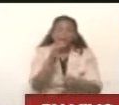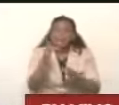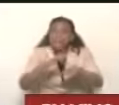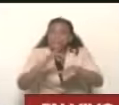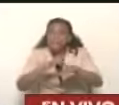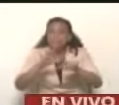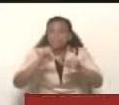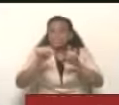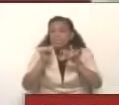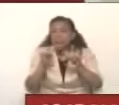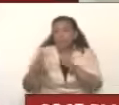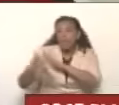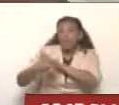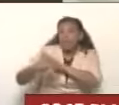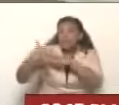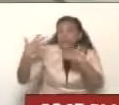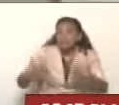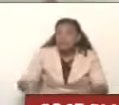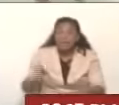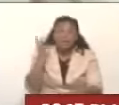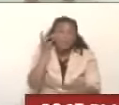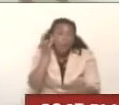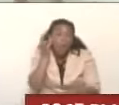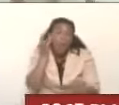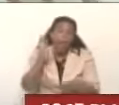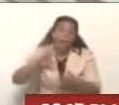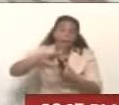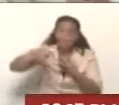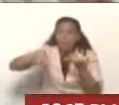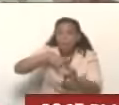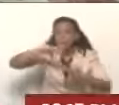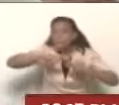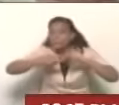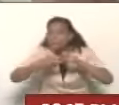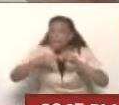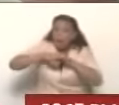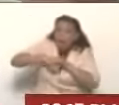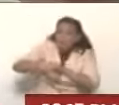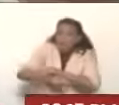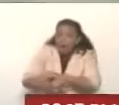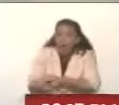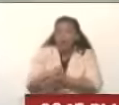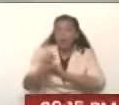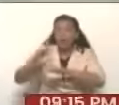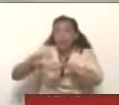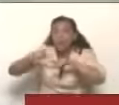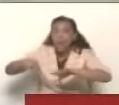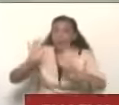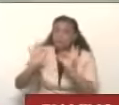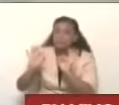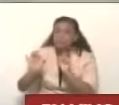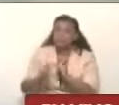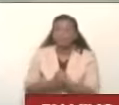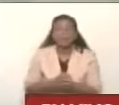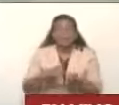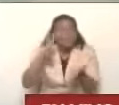también tenemos terapia intensiva para nuestras mujeres que se puedan complicar en este proceso. Pero la